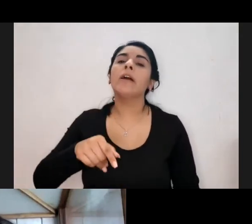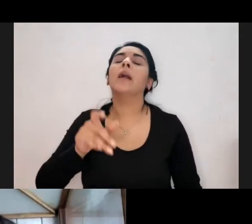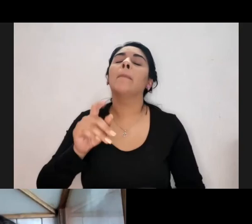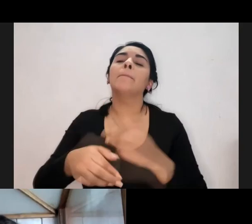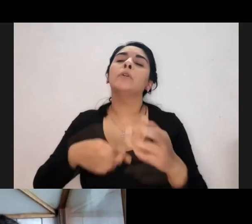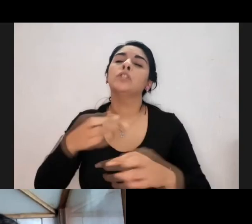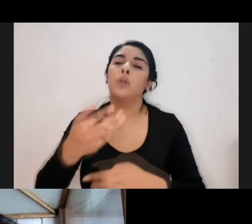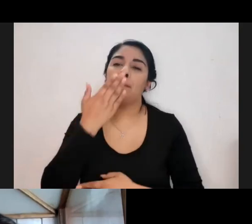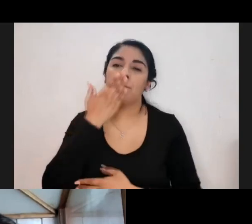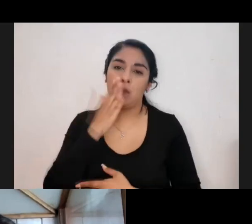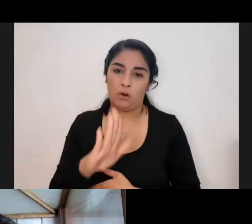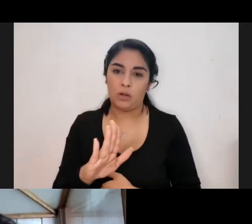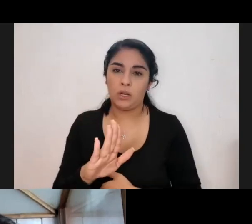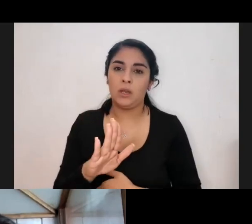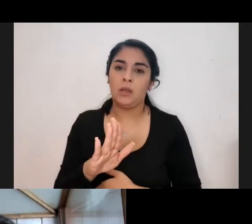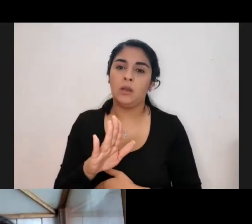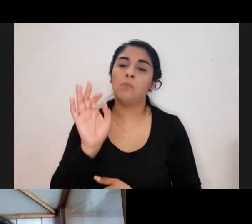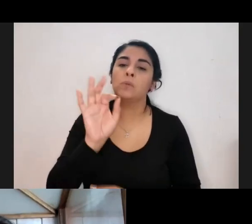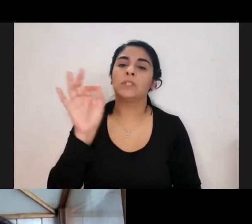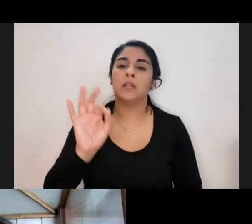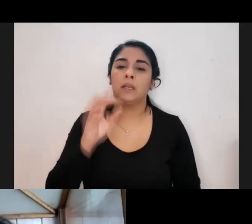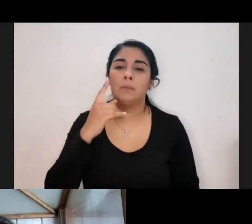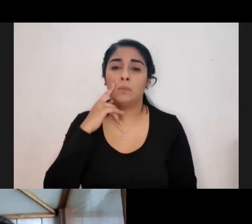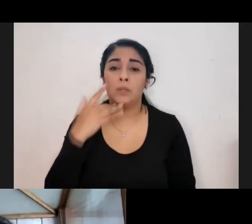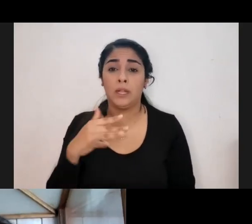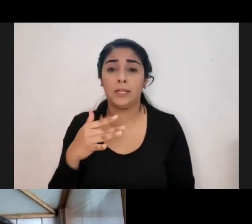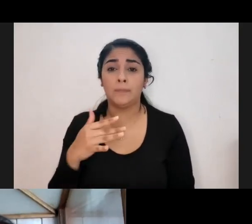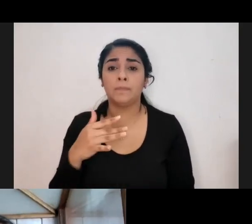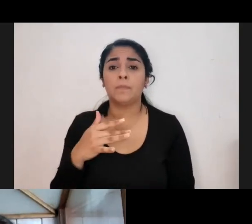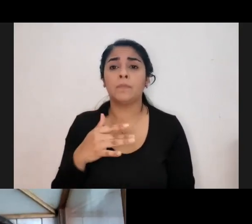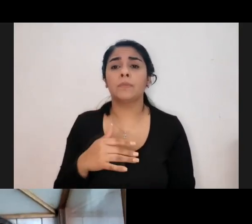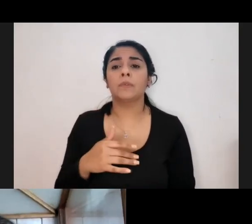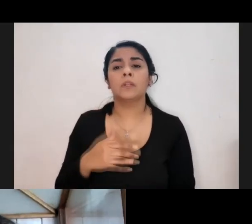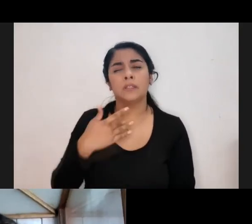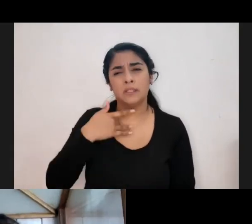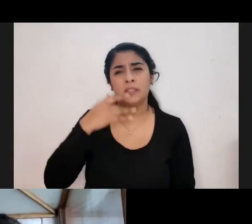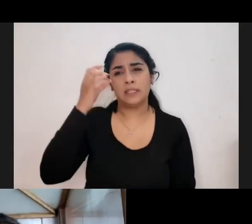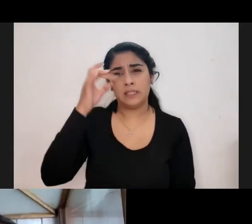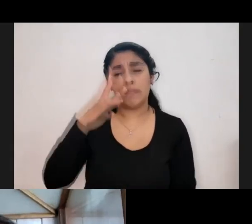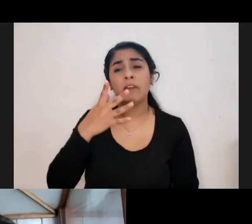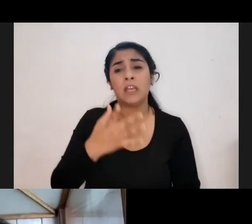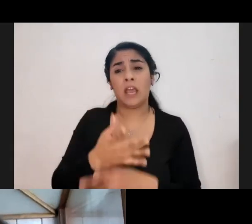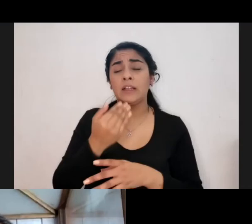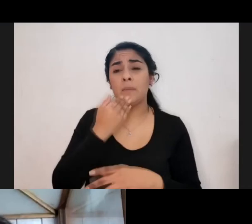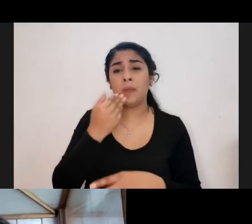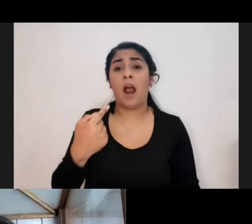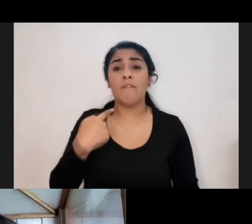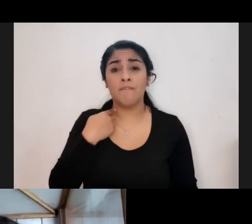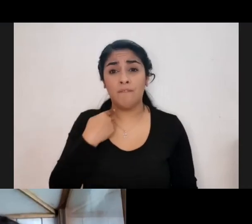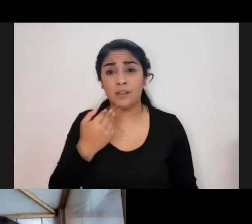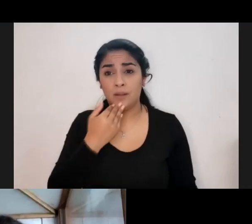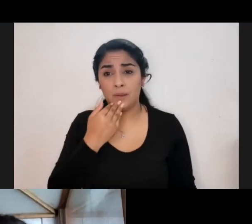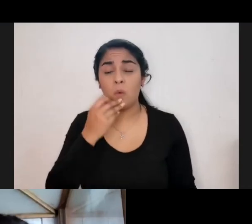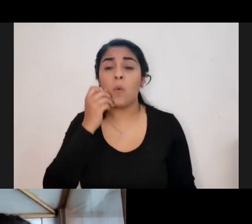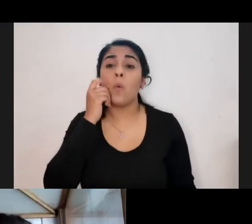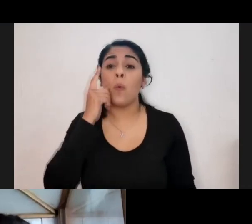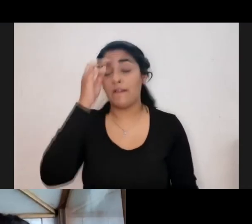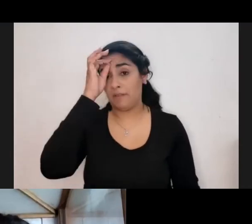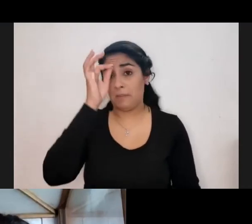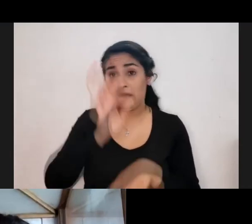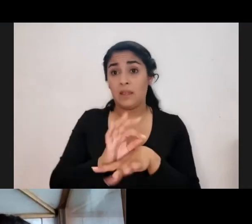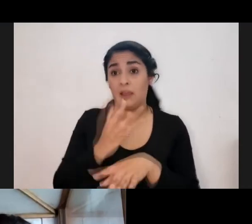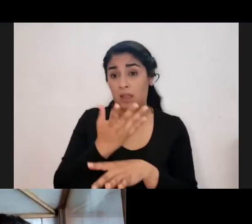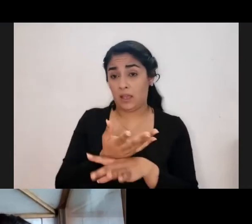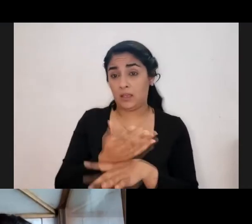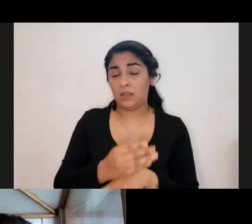un porcentaje importante? Porque se ha sabido mucho que hay secuelas también, ¿no? ¿Qué enfermedades y qué secuelas en el fondo?